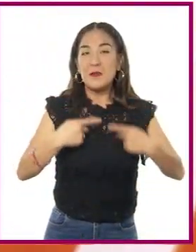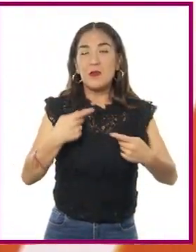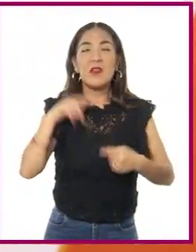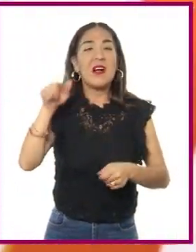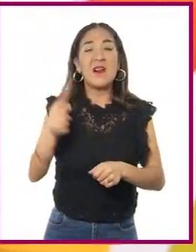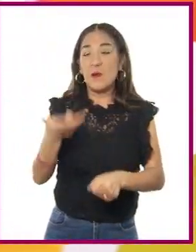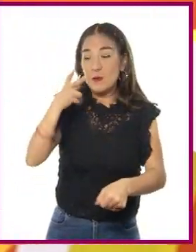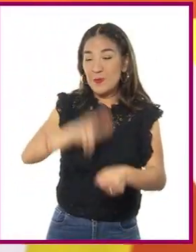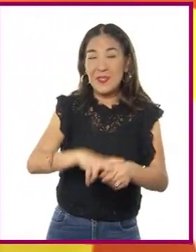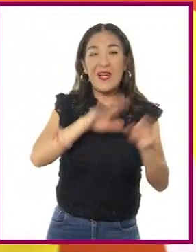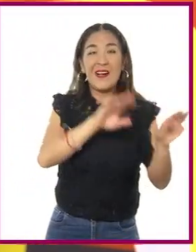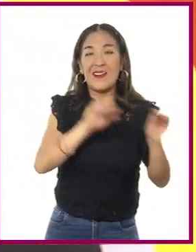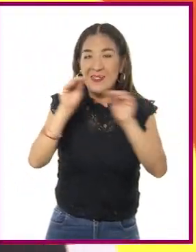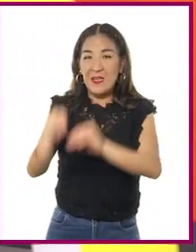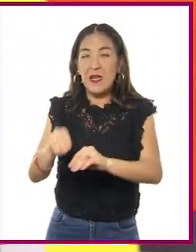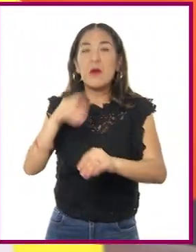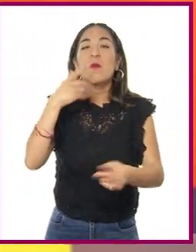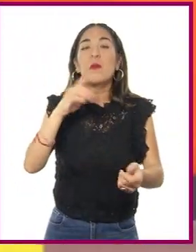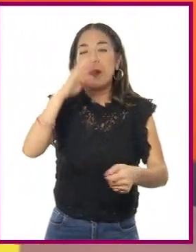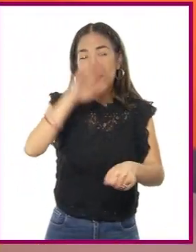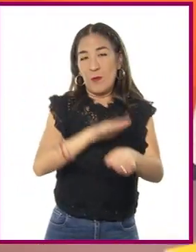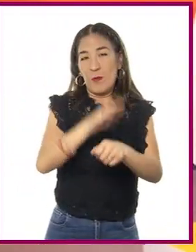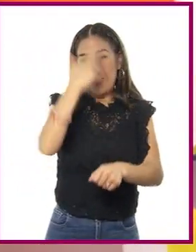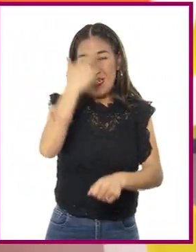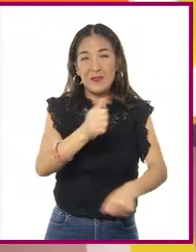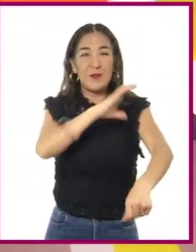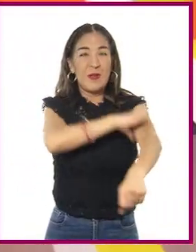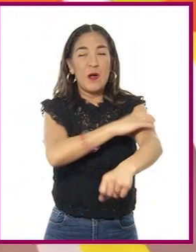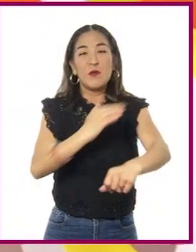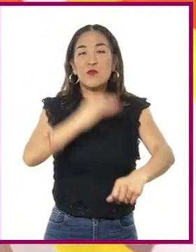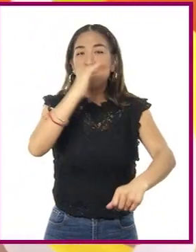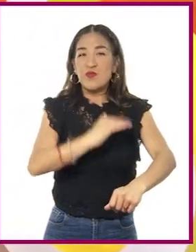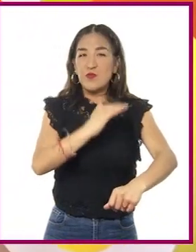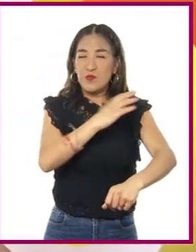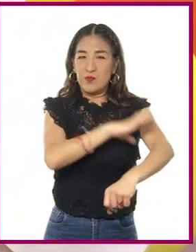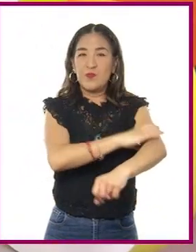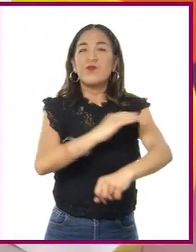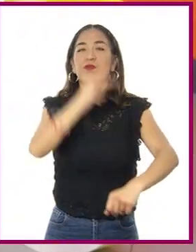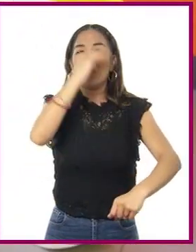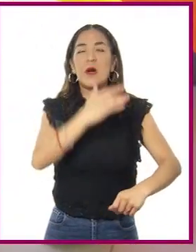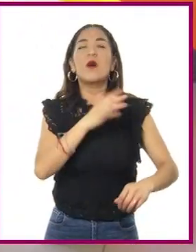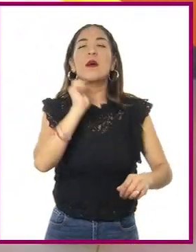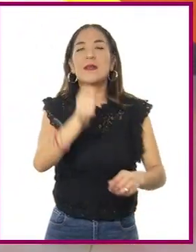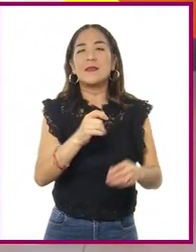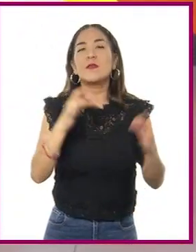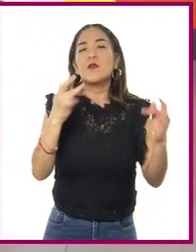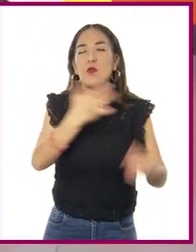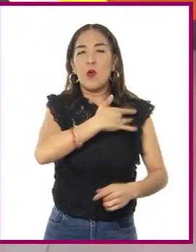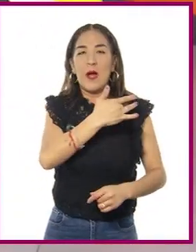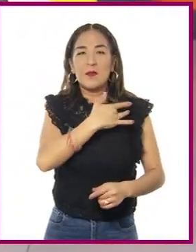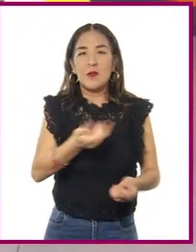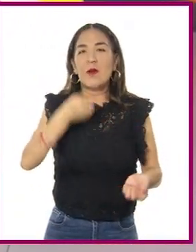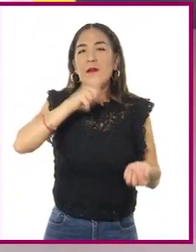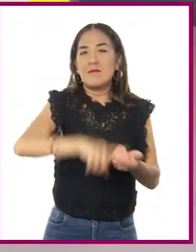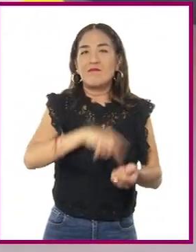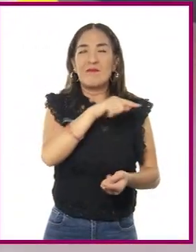se le monitorea la presión arterial de manera continua, generada por la contracción de los ventrículos del